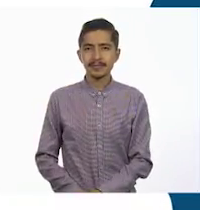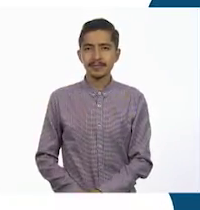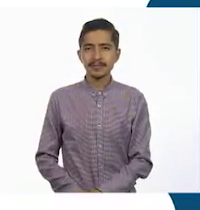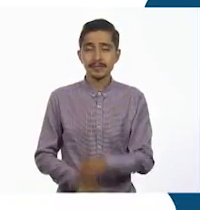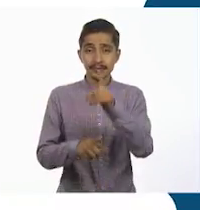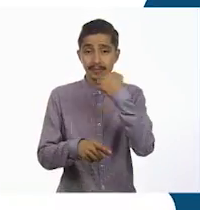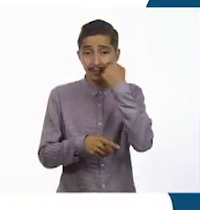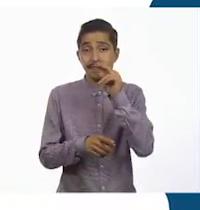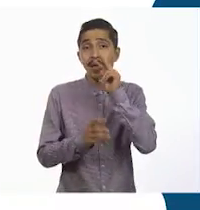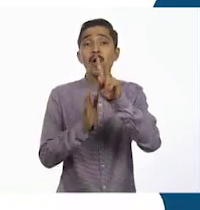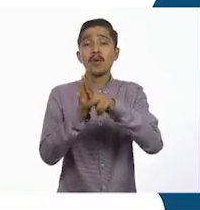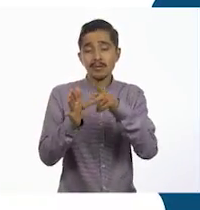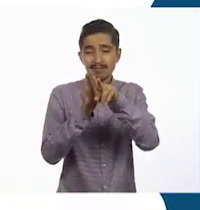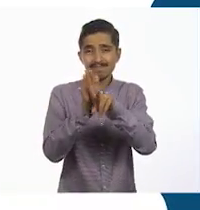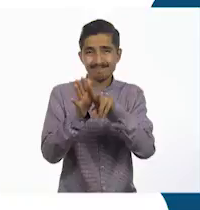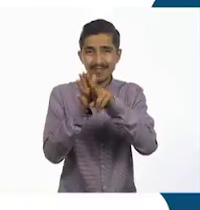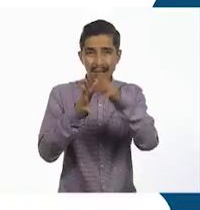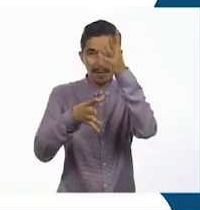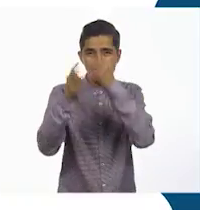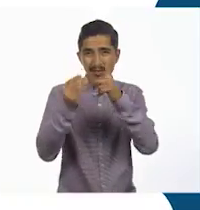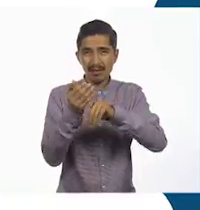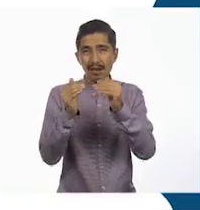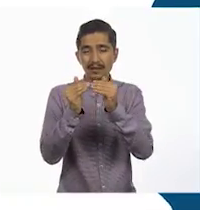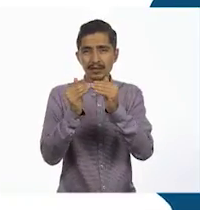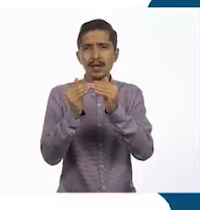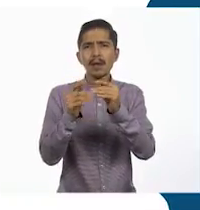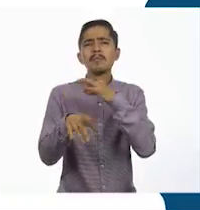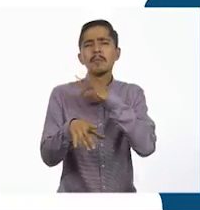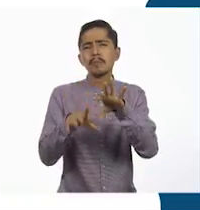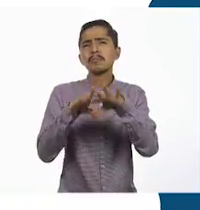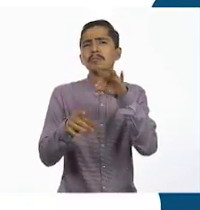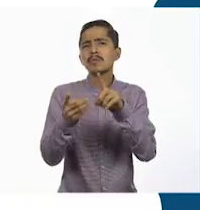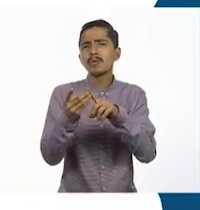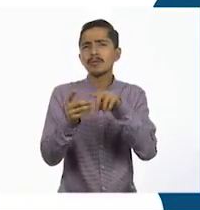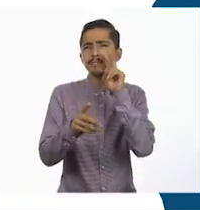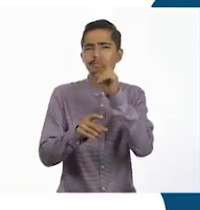conalitec.cep.gov.mx. Si quieres volver a ver el programa de Aprende en Casa, lo puedes